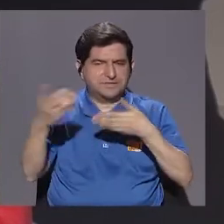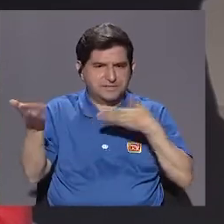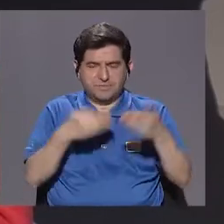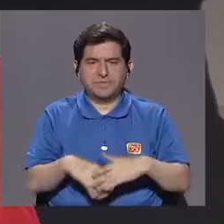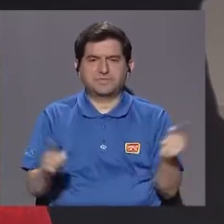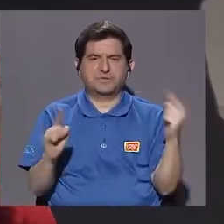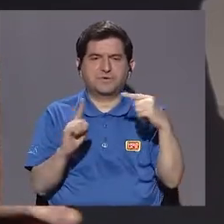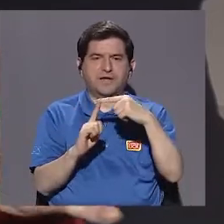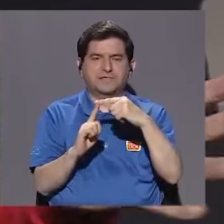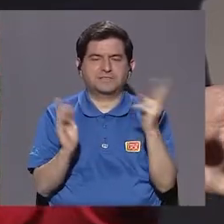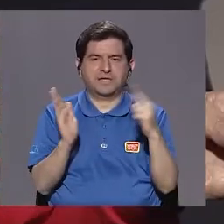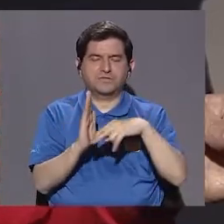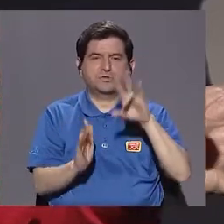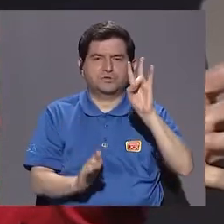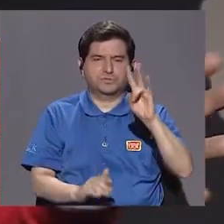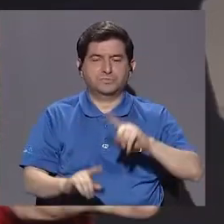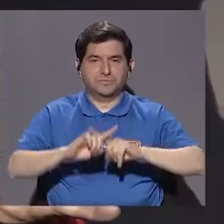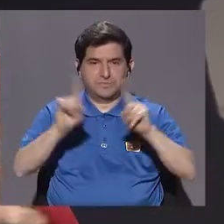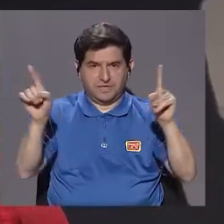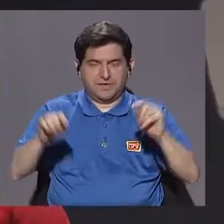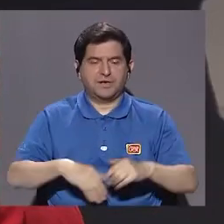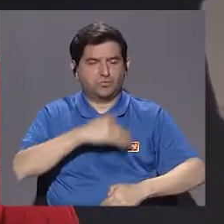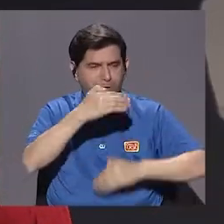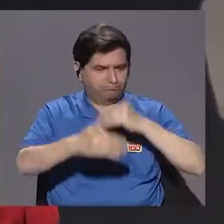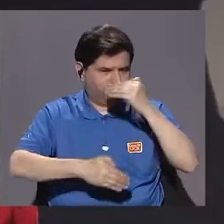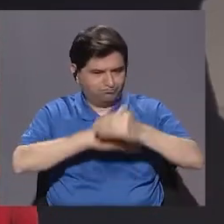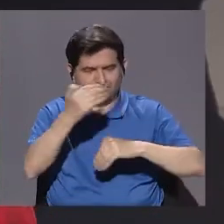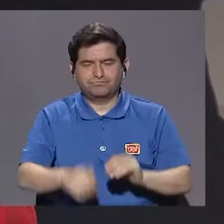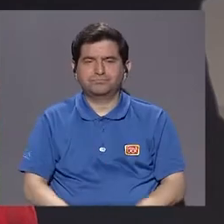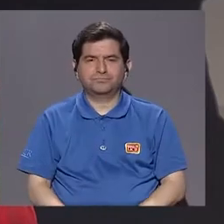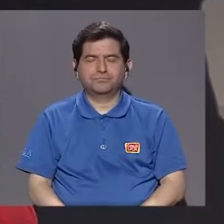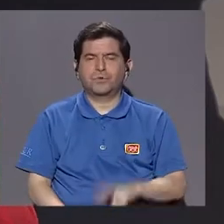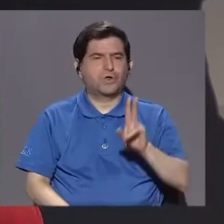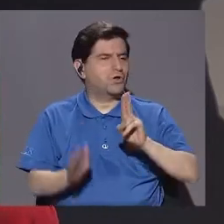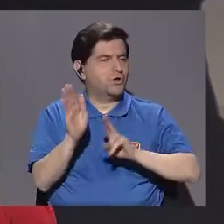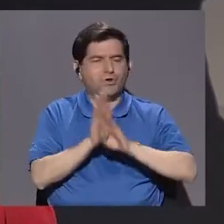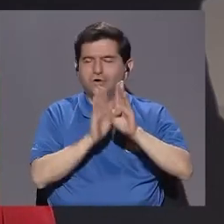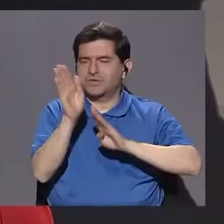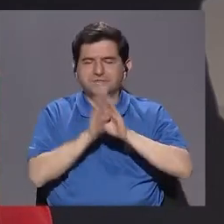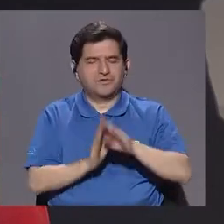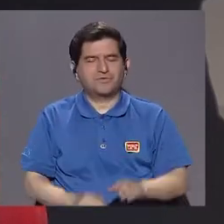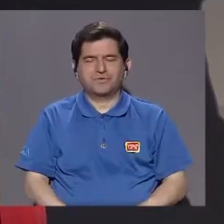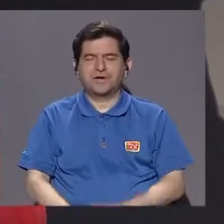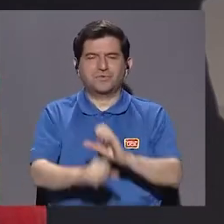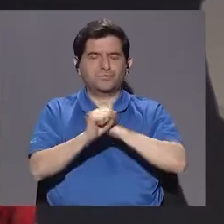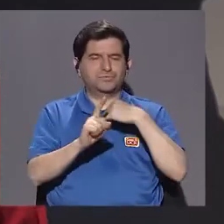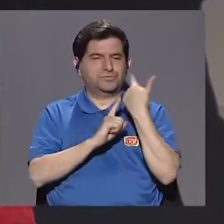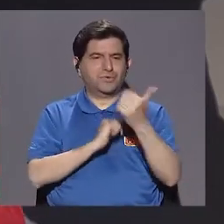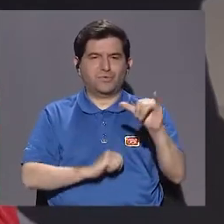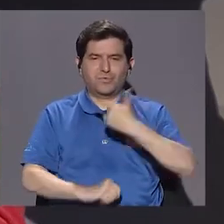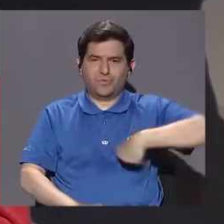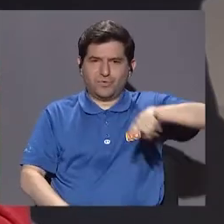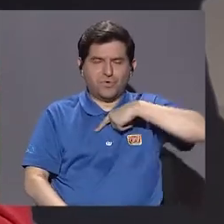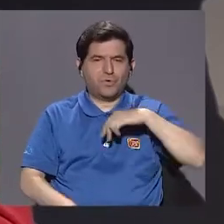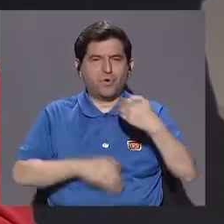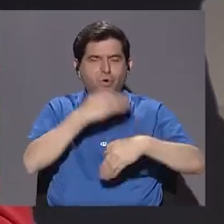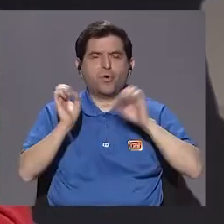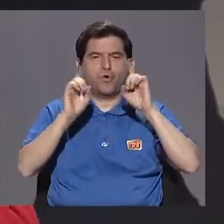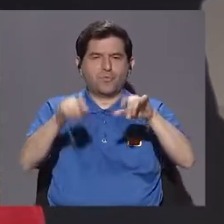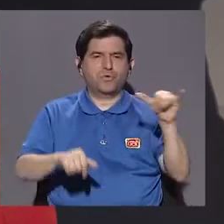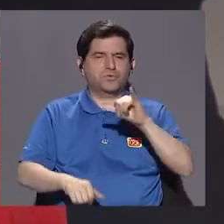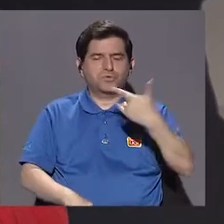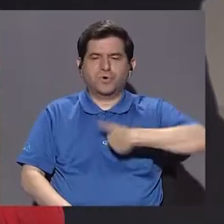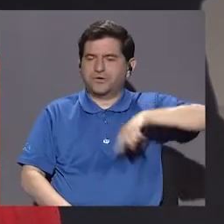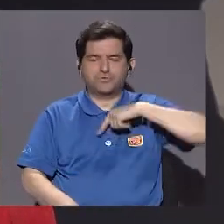2007 pero ahí van en ese proceso nos llevan a desarrollar un seguro social como el nuestro un proceso educativo como el nuestro